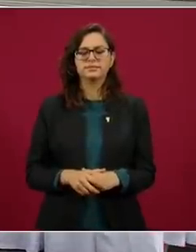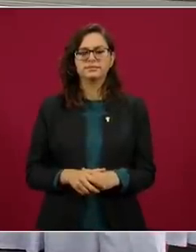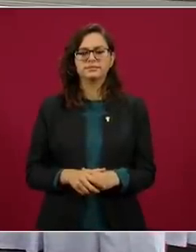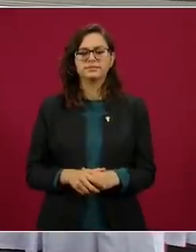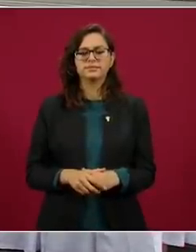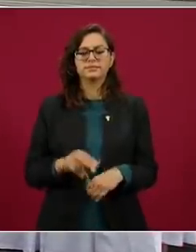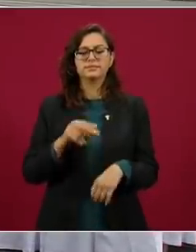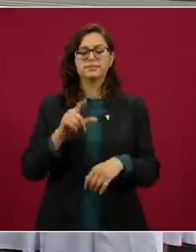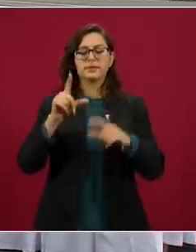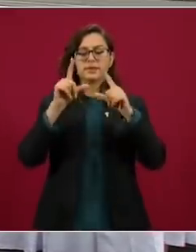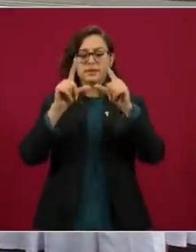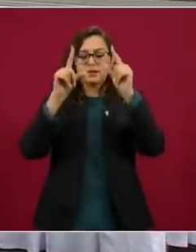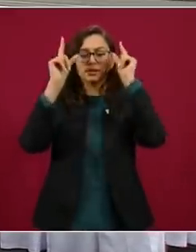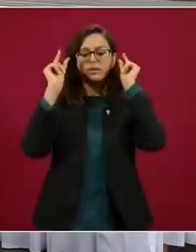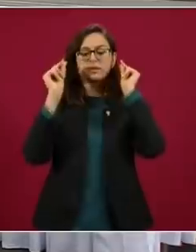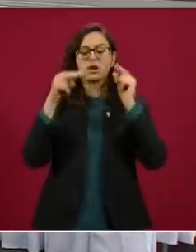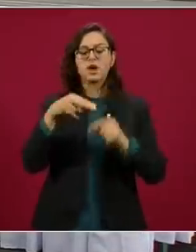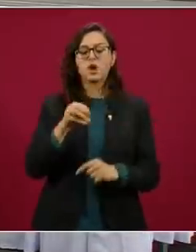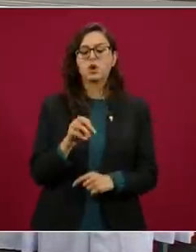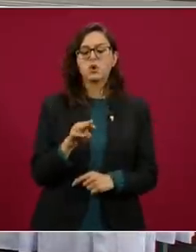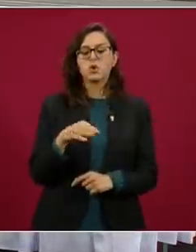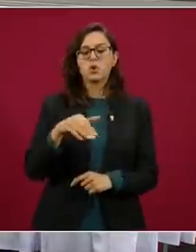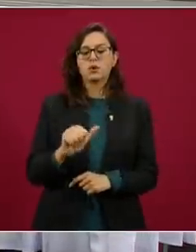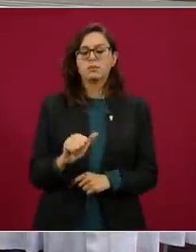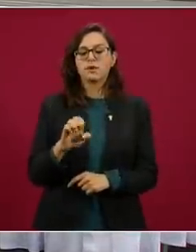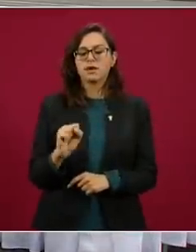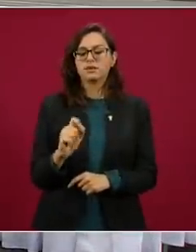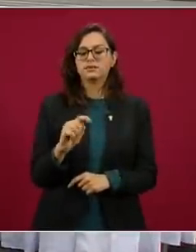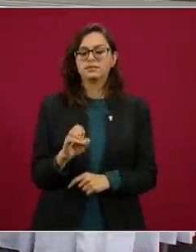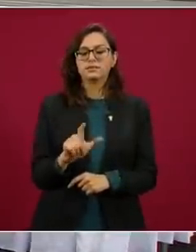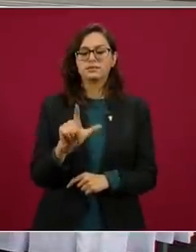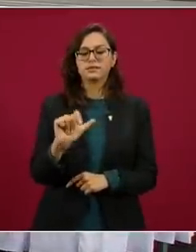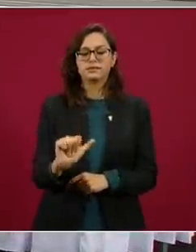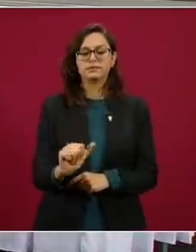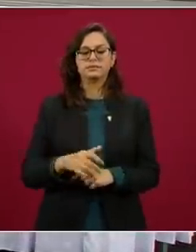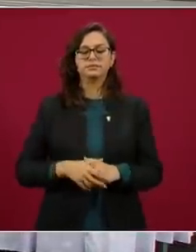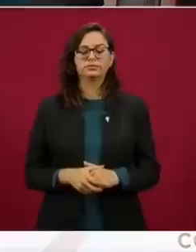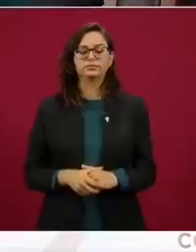y enfermera norma estela colunga mares